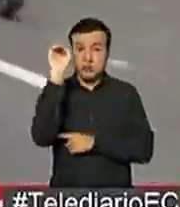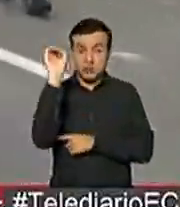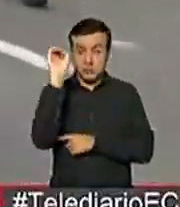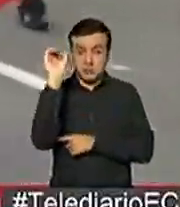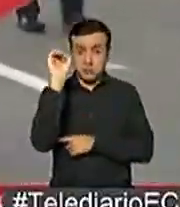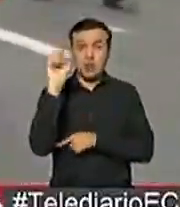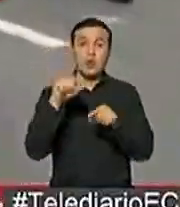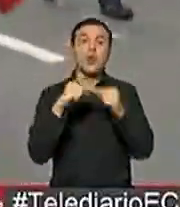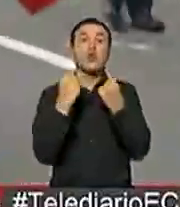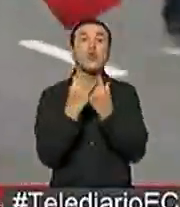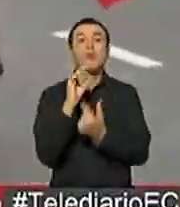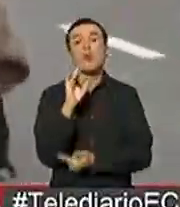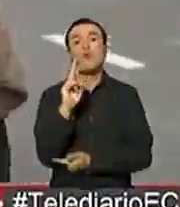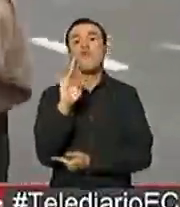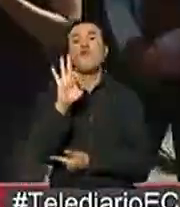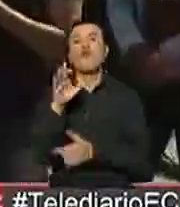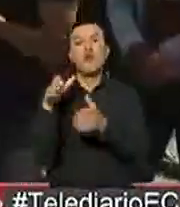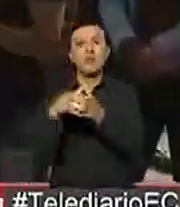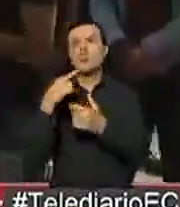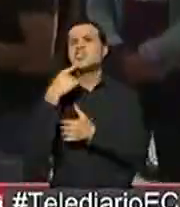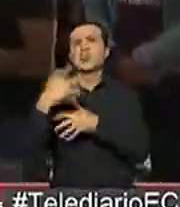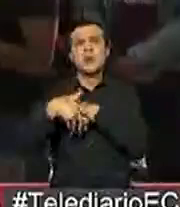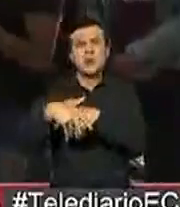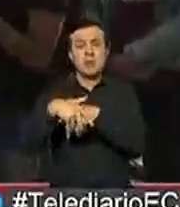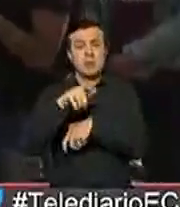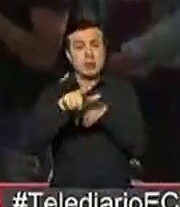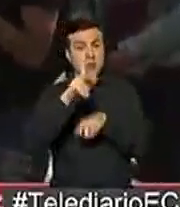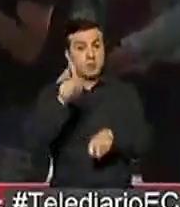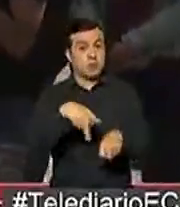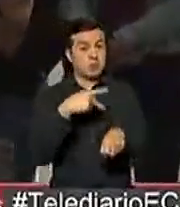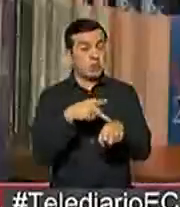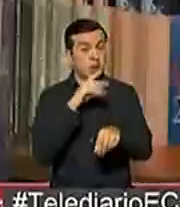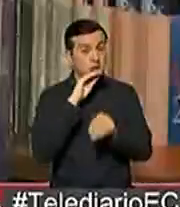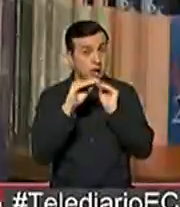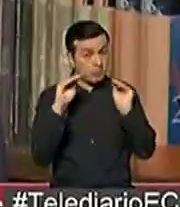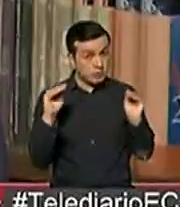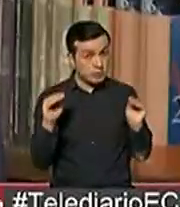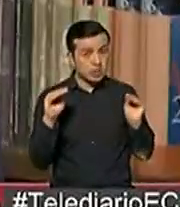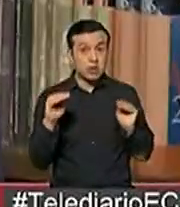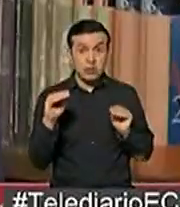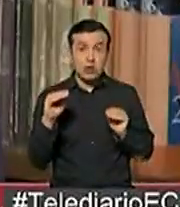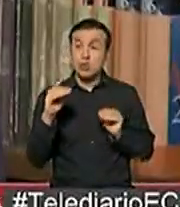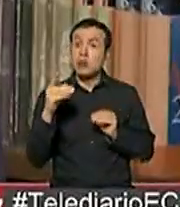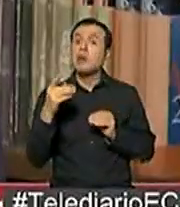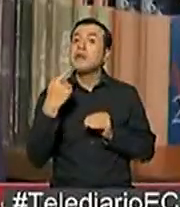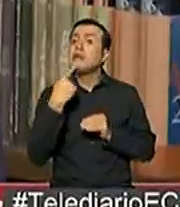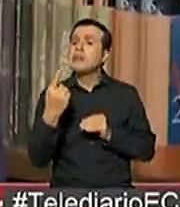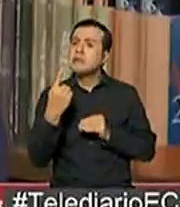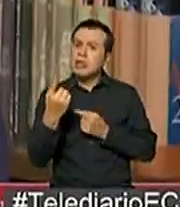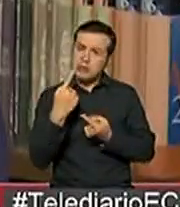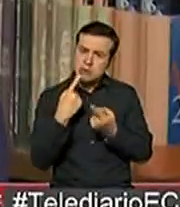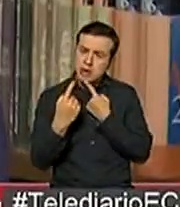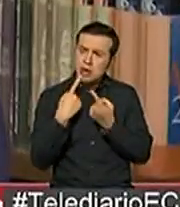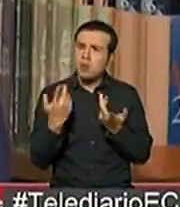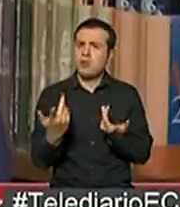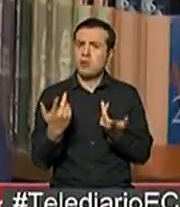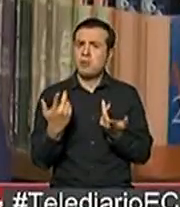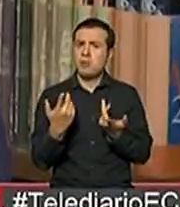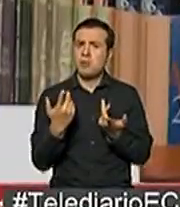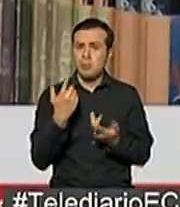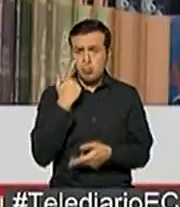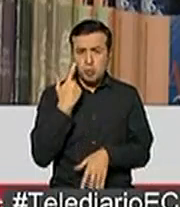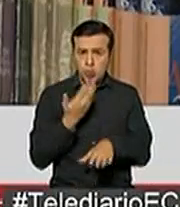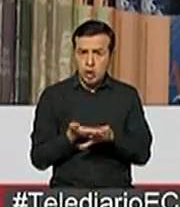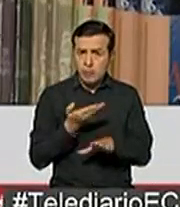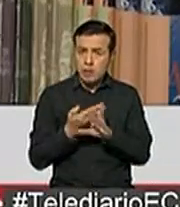parte del frente unitario de trabajadores los expertos señalaron dijeron que iban a entablar un canal de diálogo pero que hemos visto que